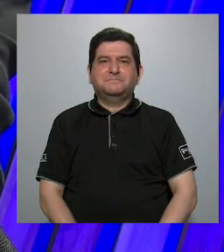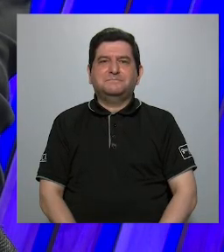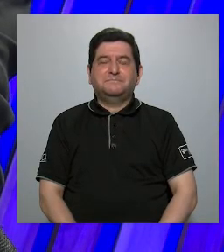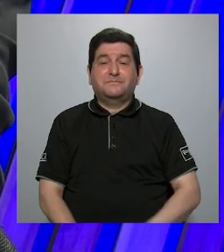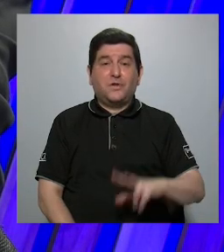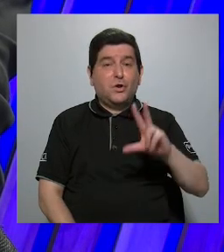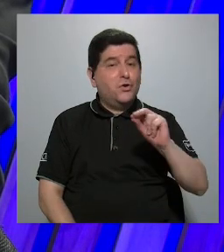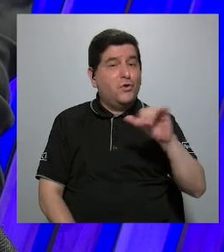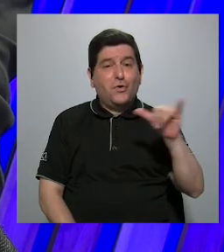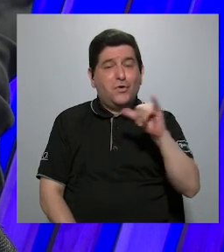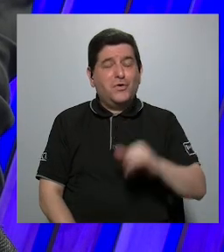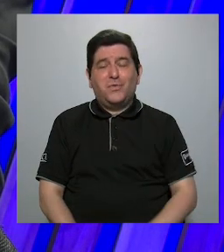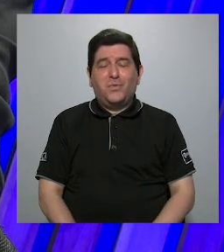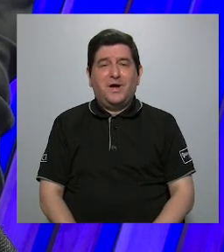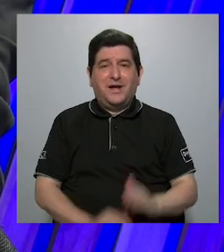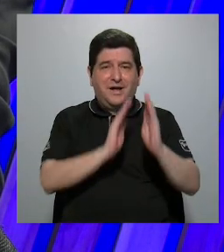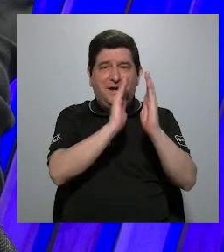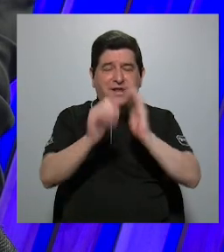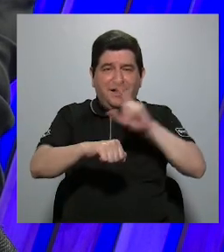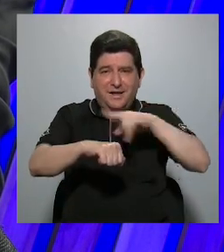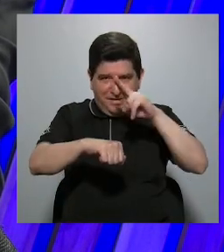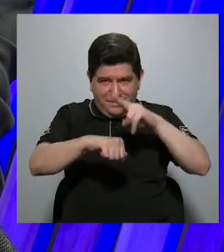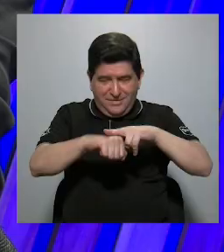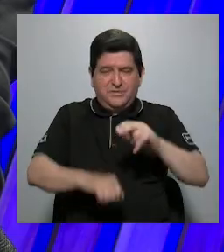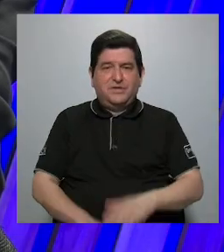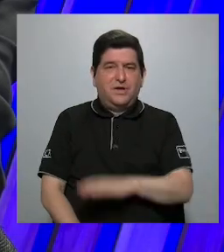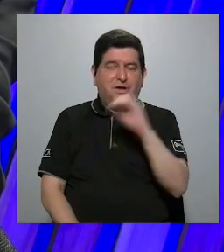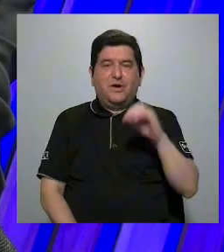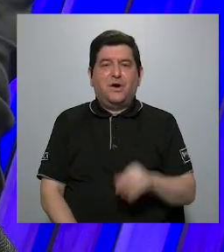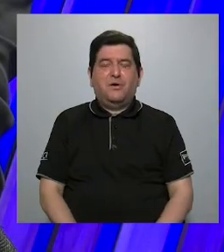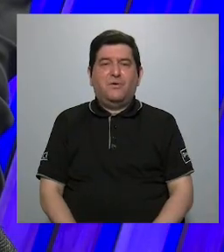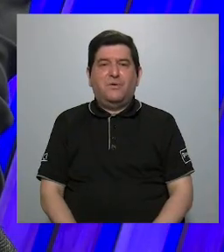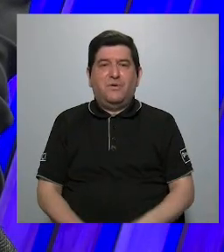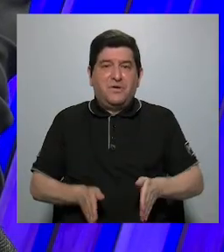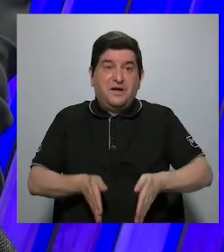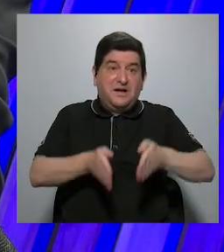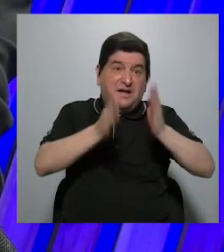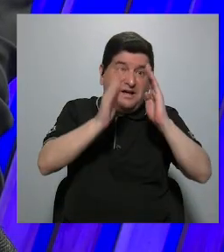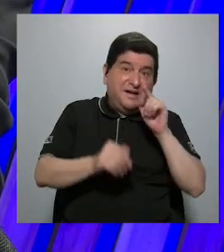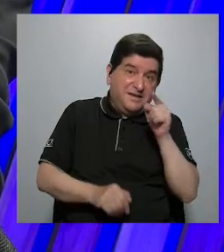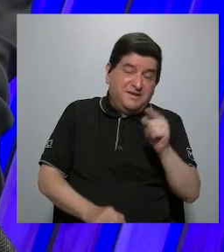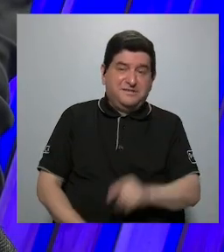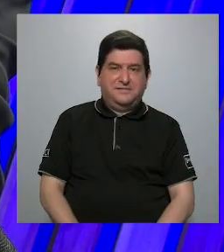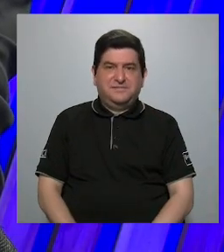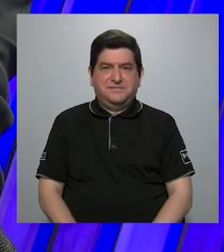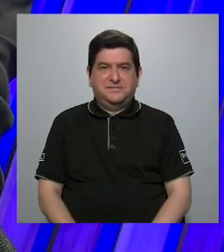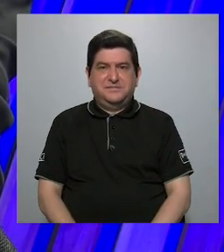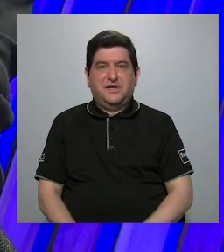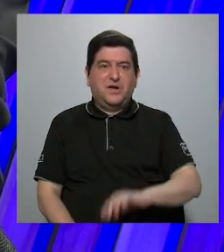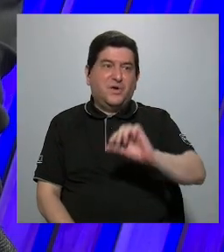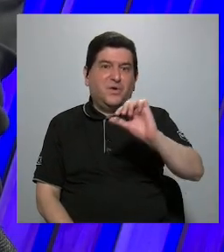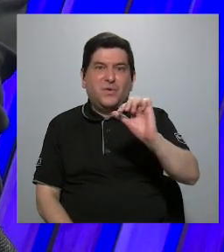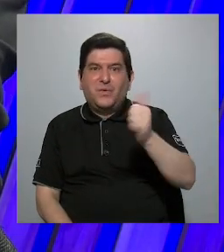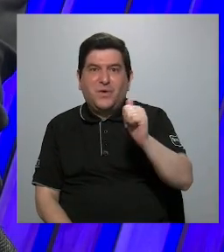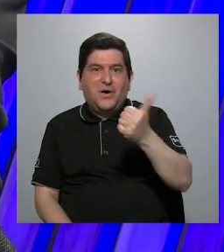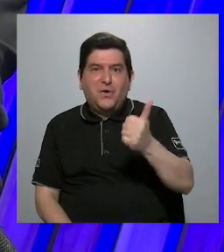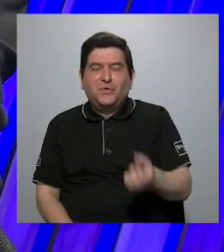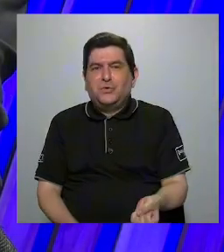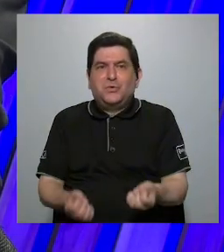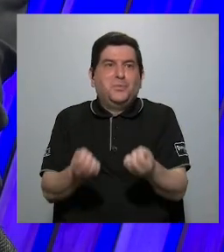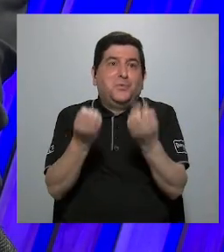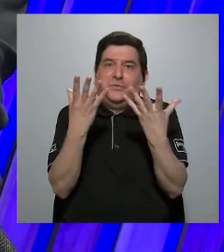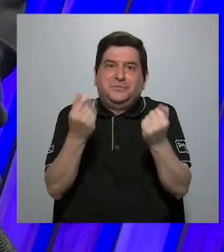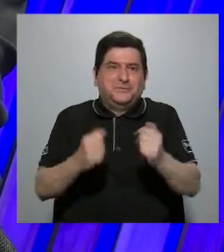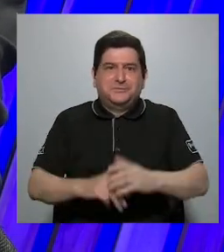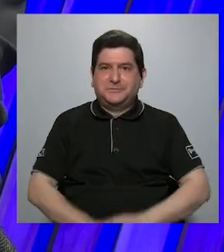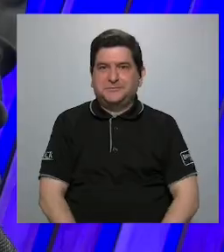no le pasó lo mismo a la Biblioteca Nacional, ni a ese edificio, ni a tantas